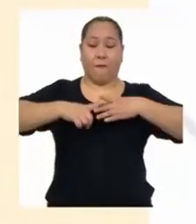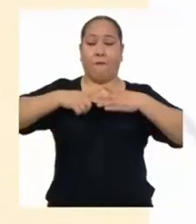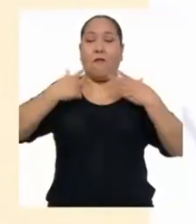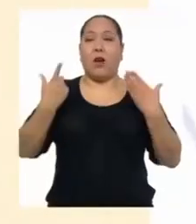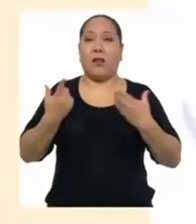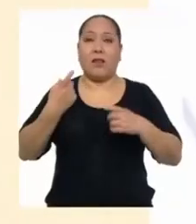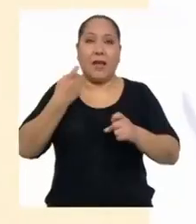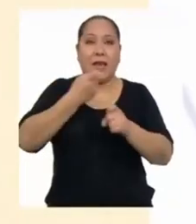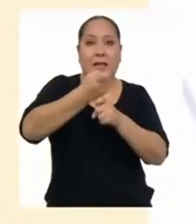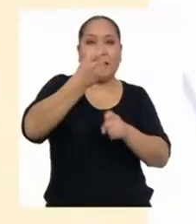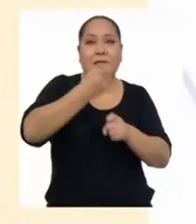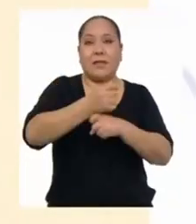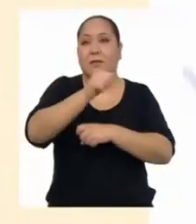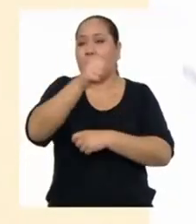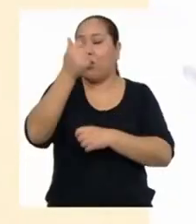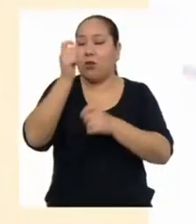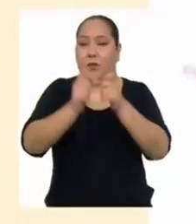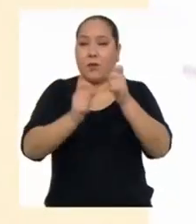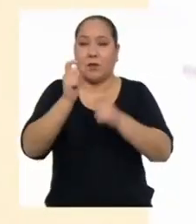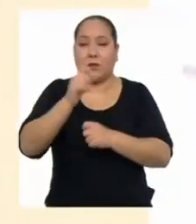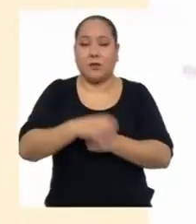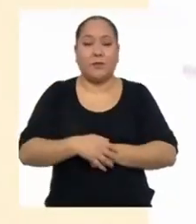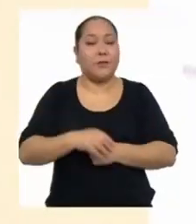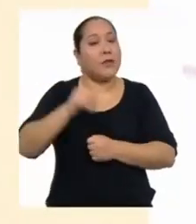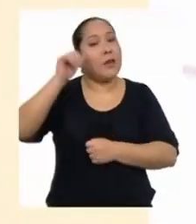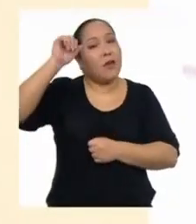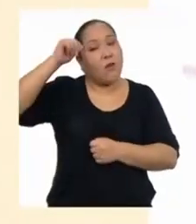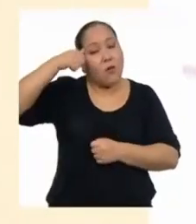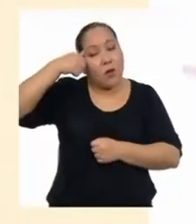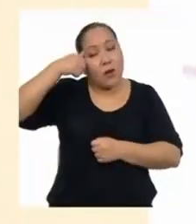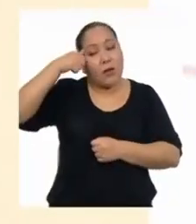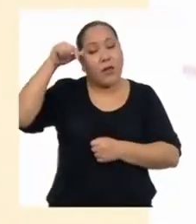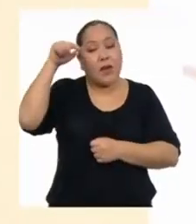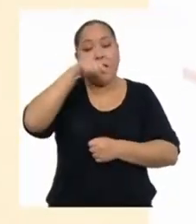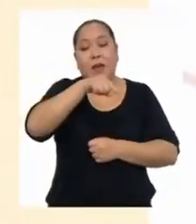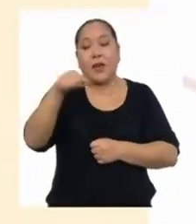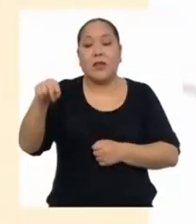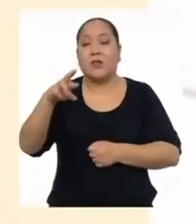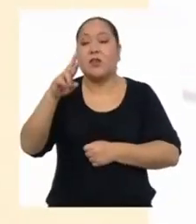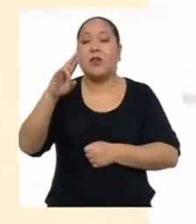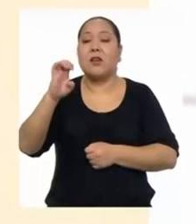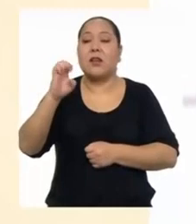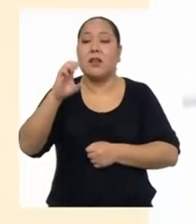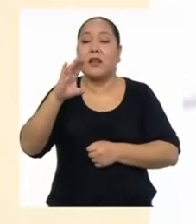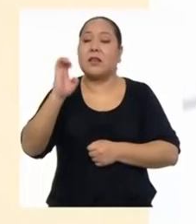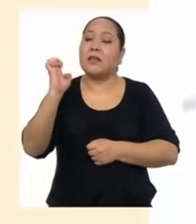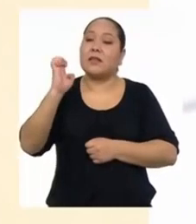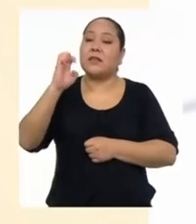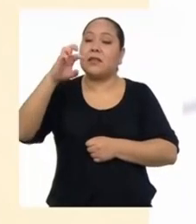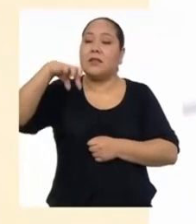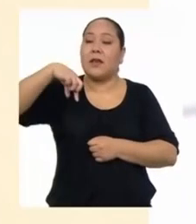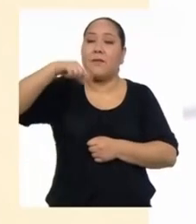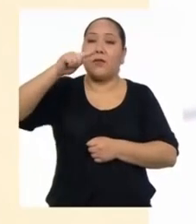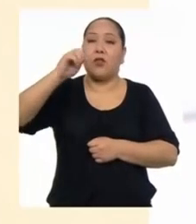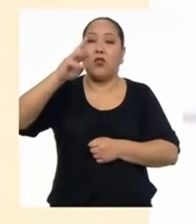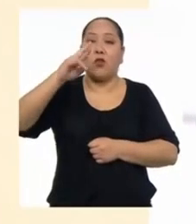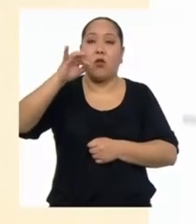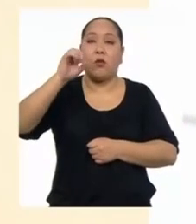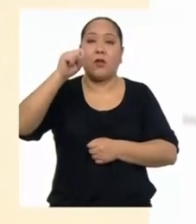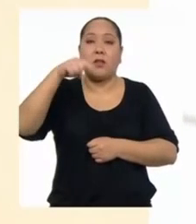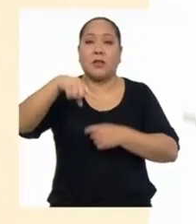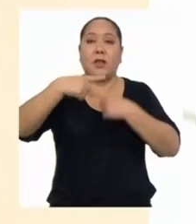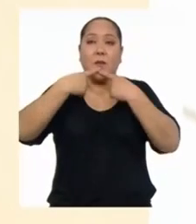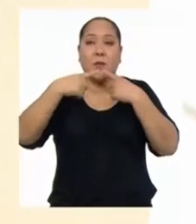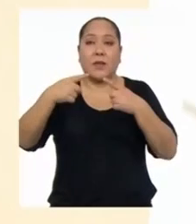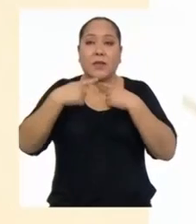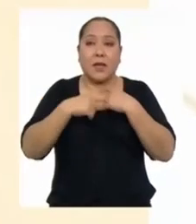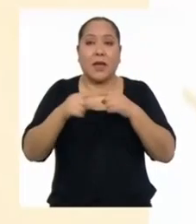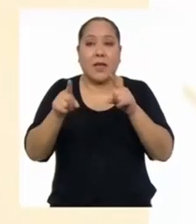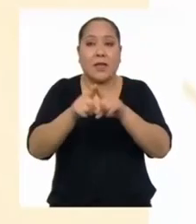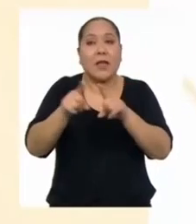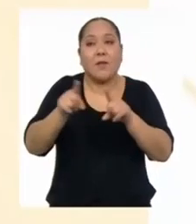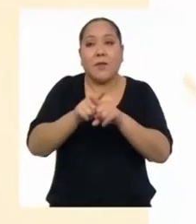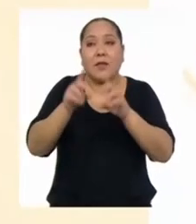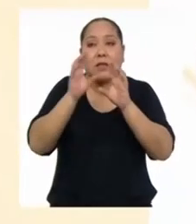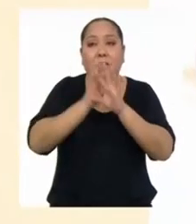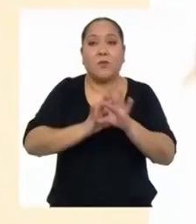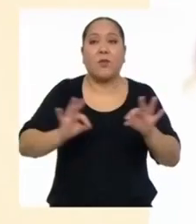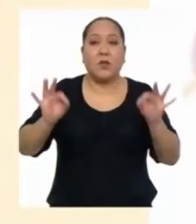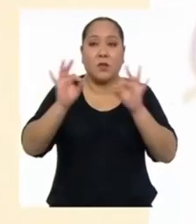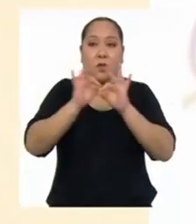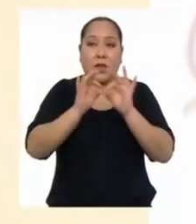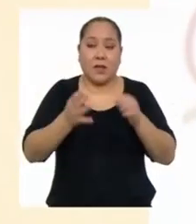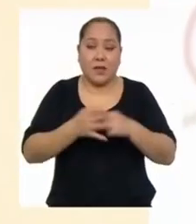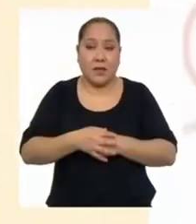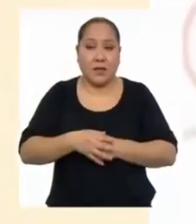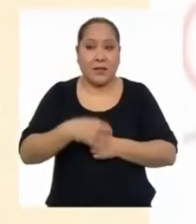Recuerda que nuestros receptores del mensaje también son parte crucial a la hora de planificarlo. ¿Ya